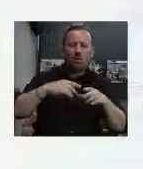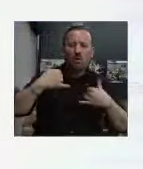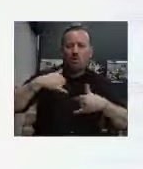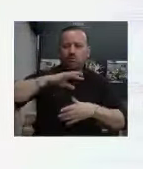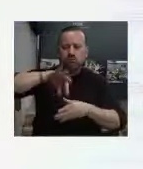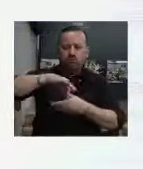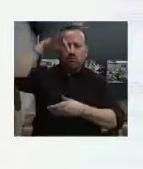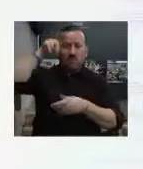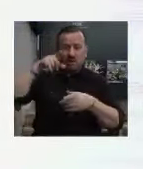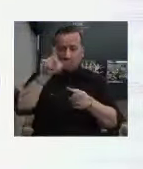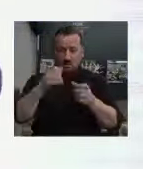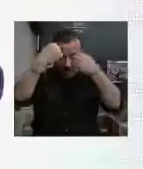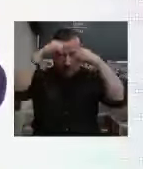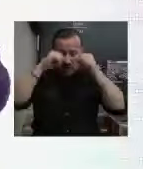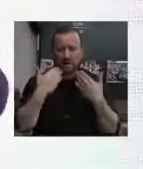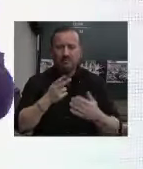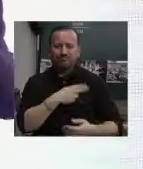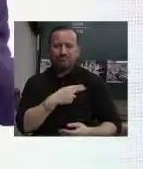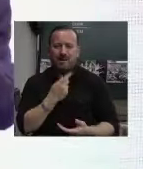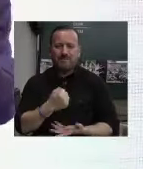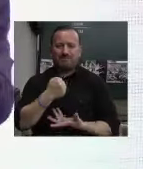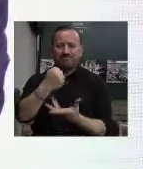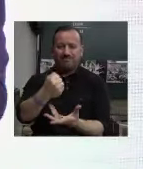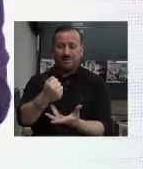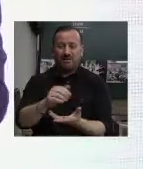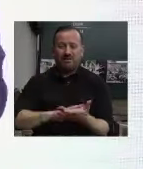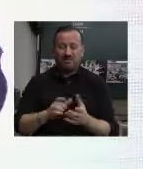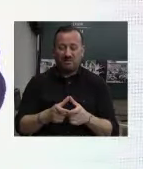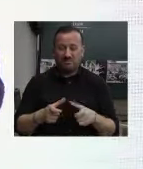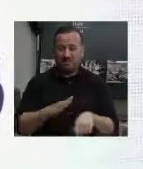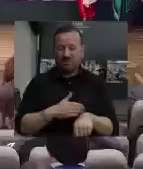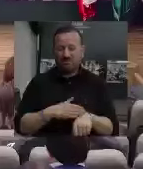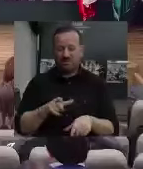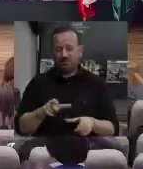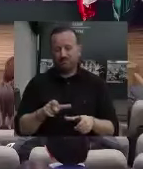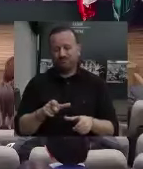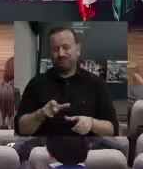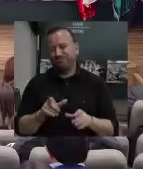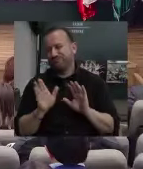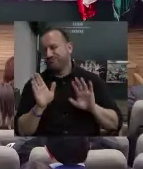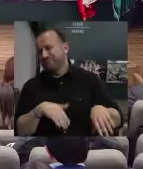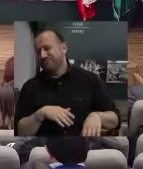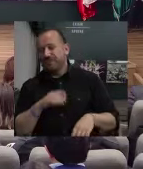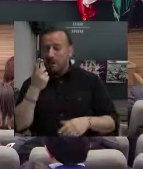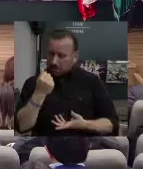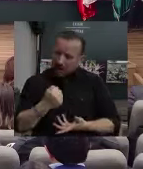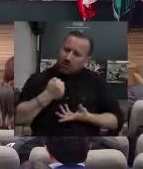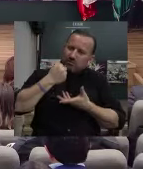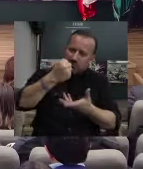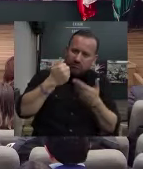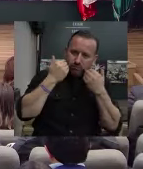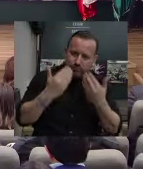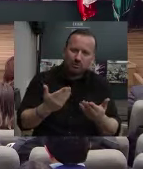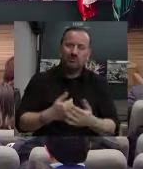ganó le dimos un premio en plata porque los premios de cartoncitos también a veces quitan motivación en plata